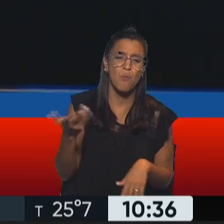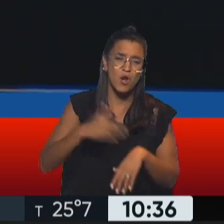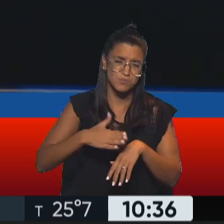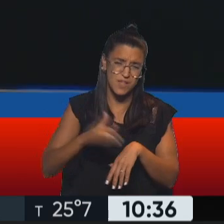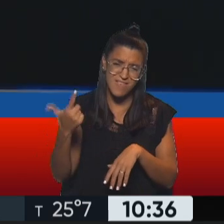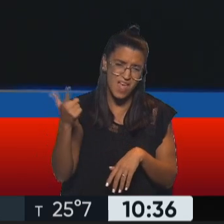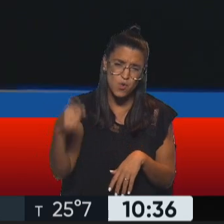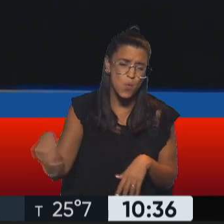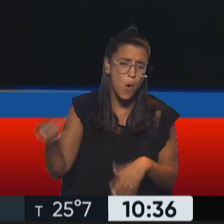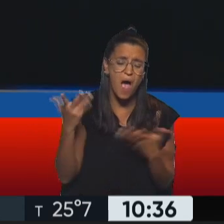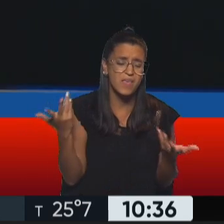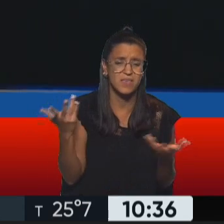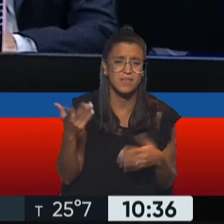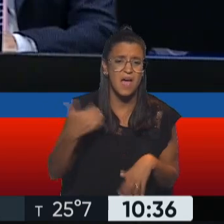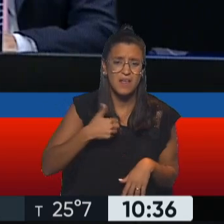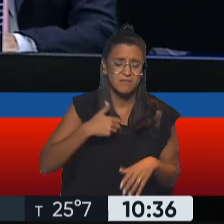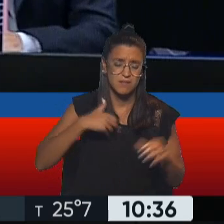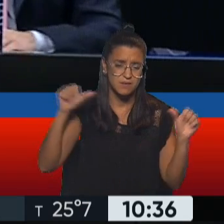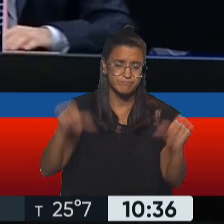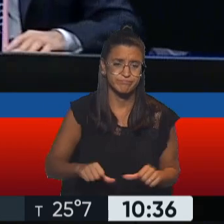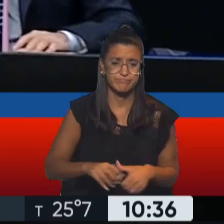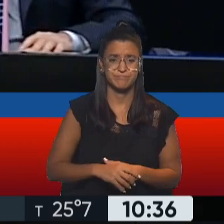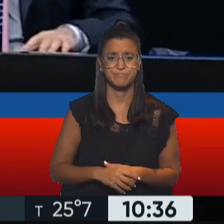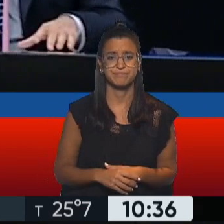irresponsablemente a la Argentina,